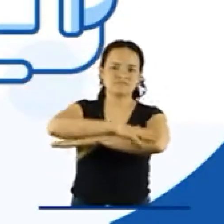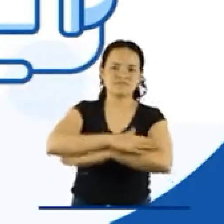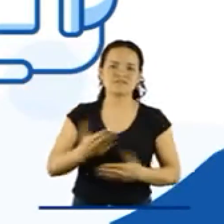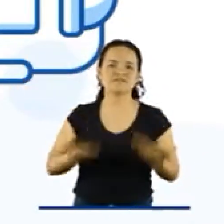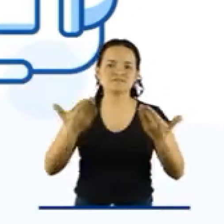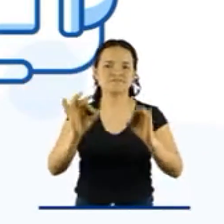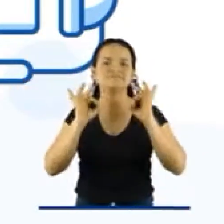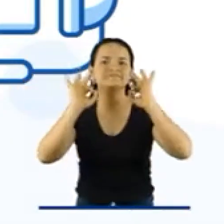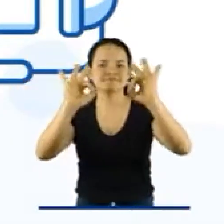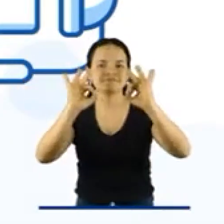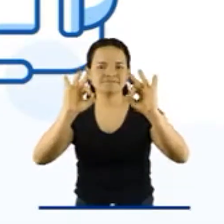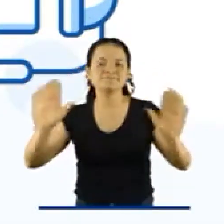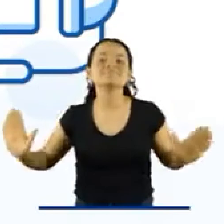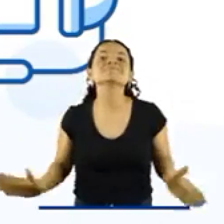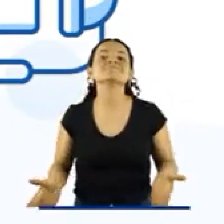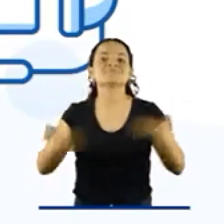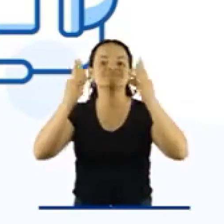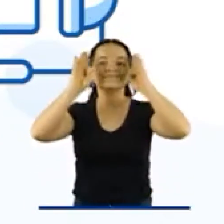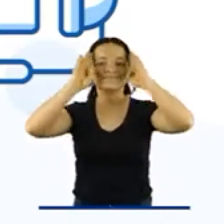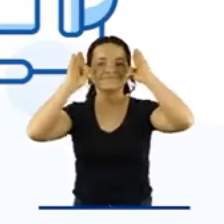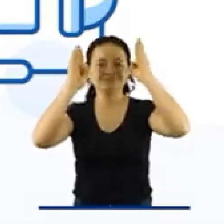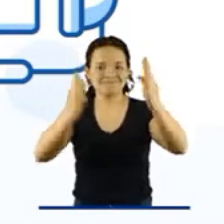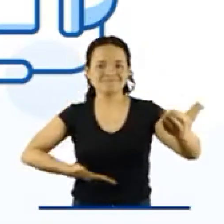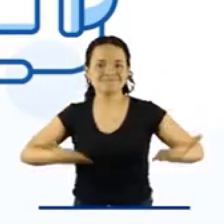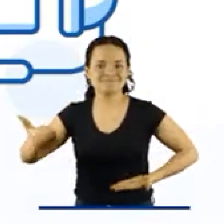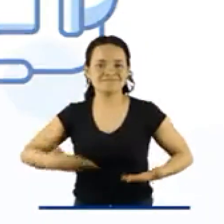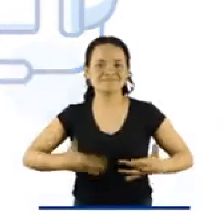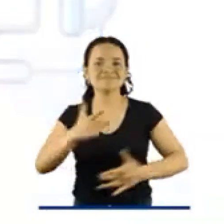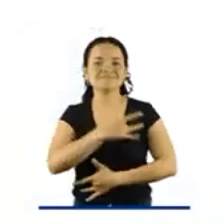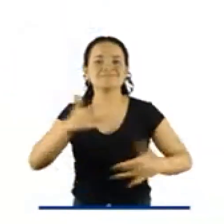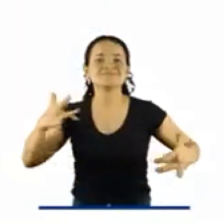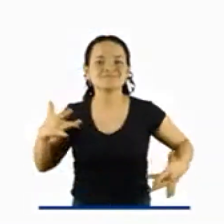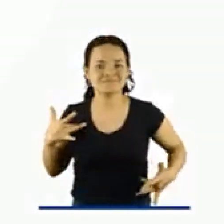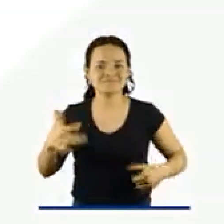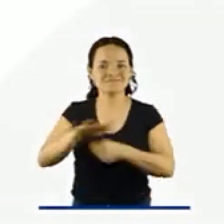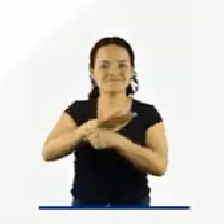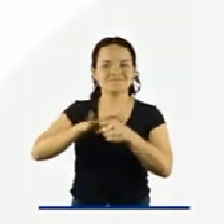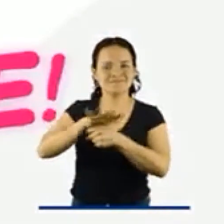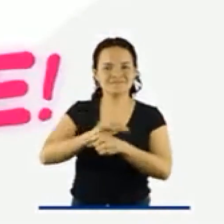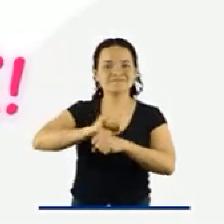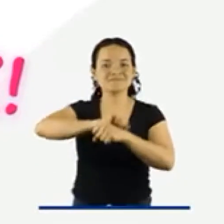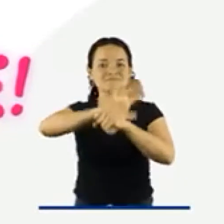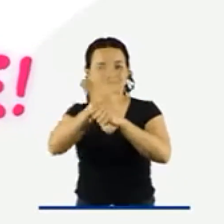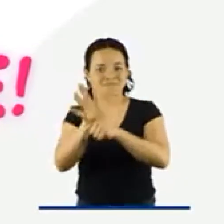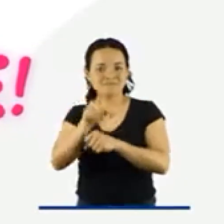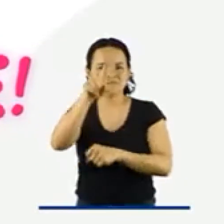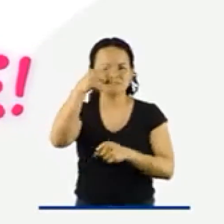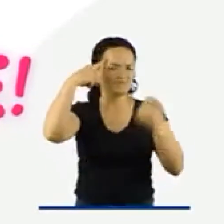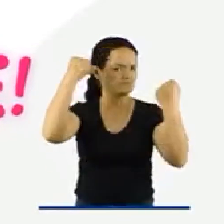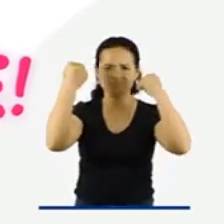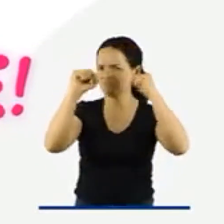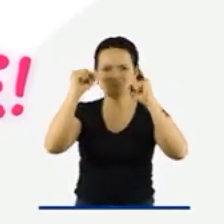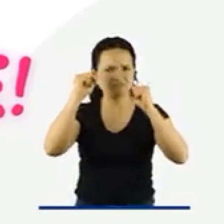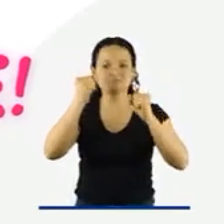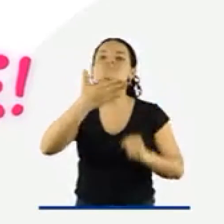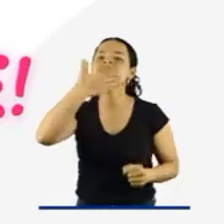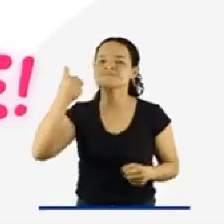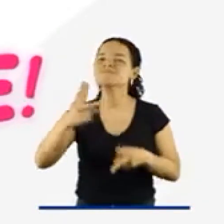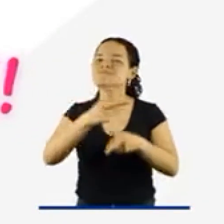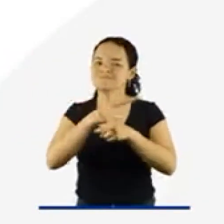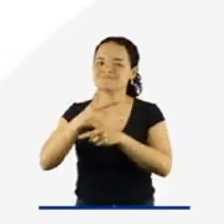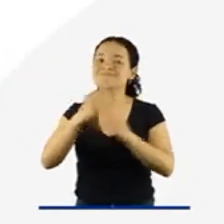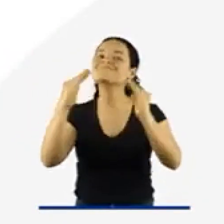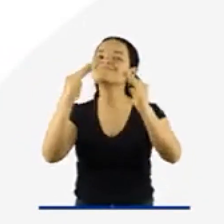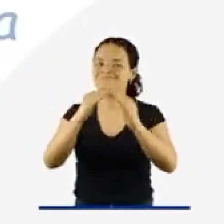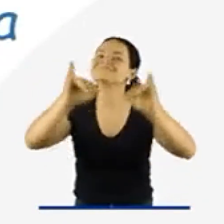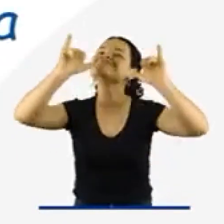para garantizarte una mejor atención en servicios de salud. Ante el coronavirus, no te alarmes. Mejor cuídate